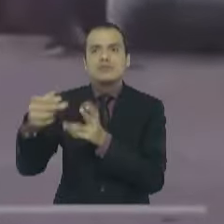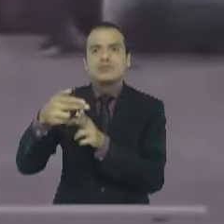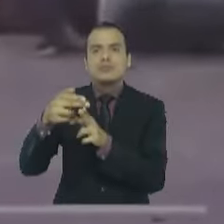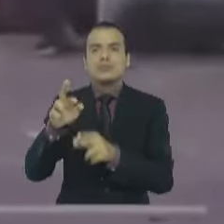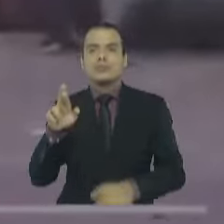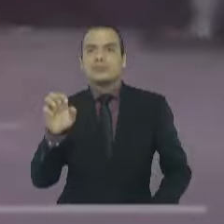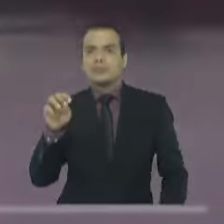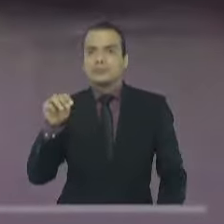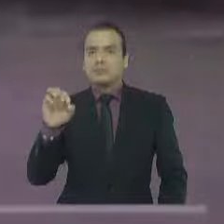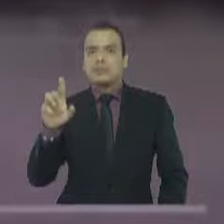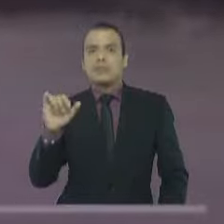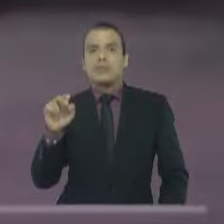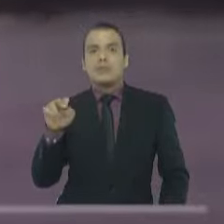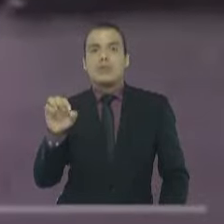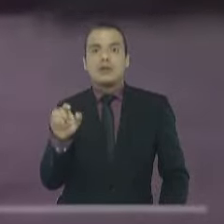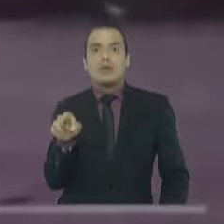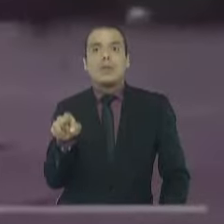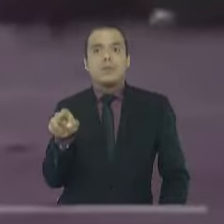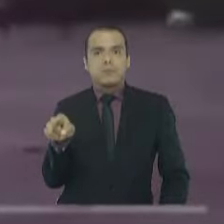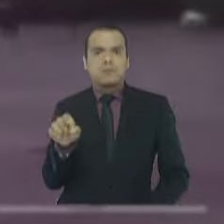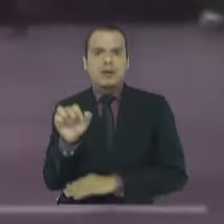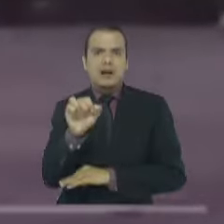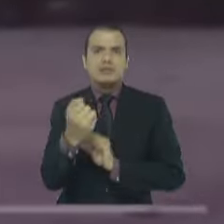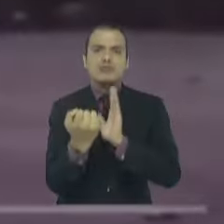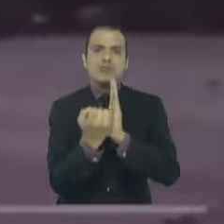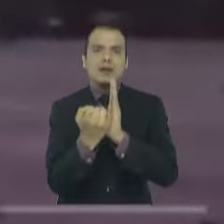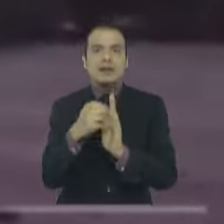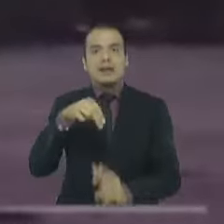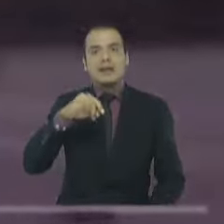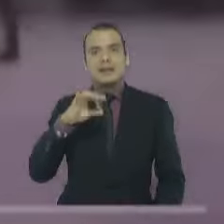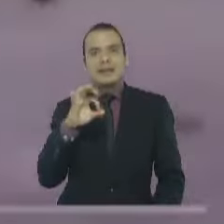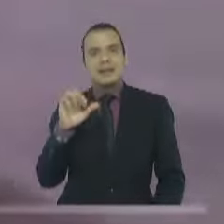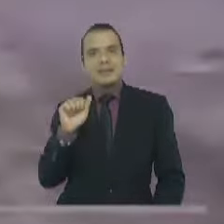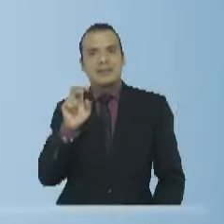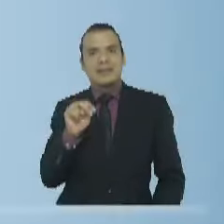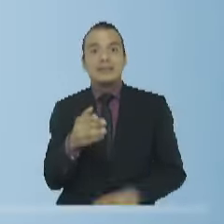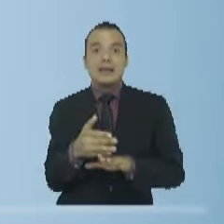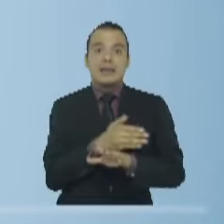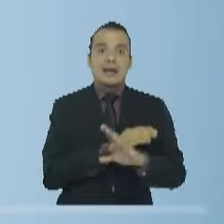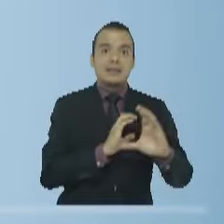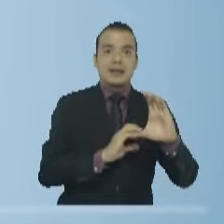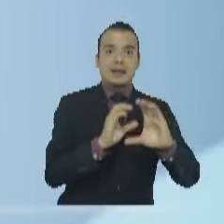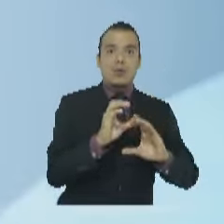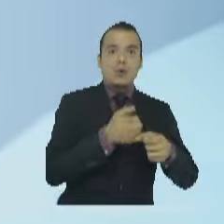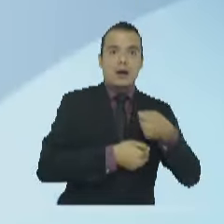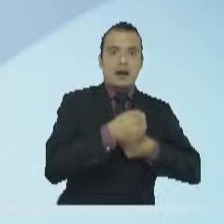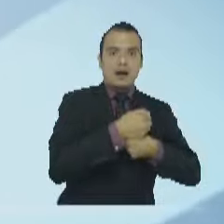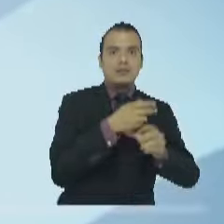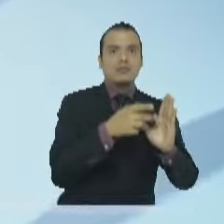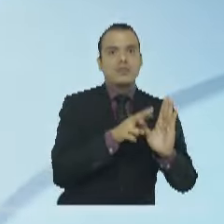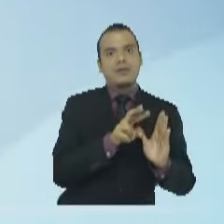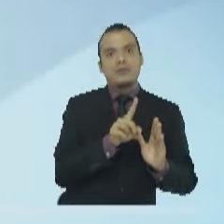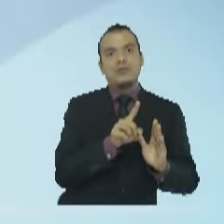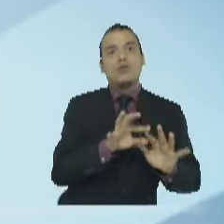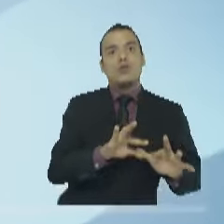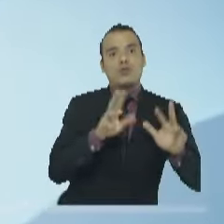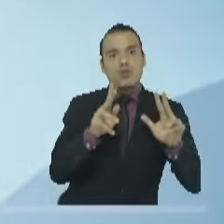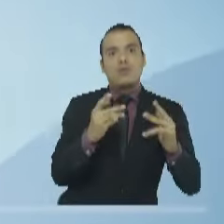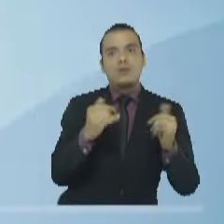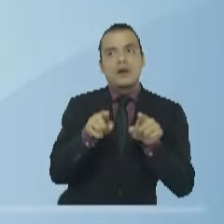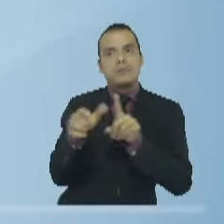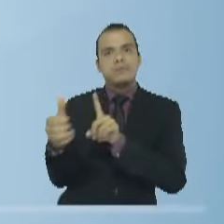Frontier NP300, había sido reportada como robada en el Tambo en el 2021. Las víctimas fueron un auxiliar de